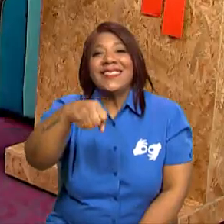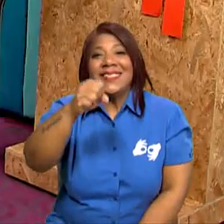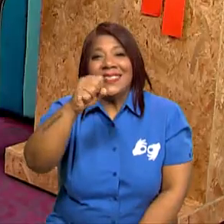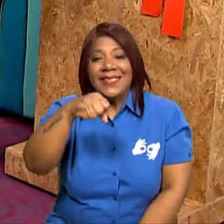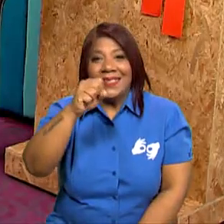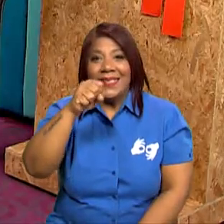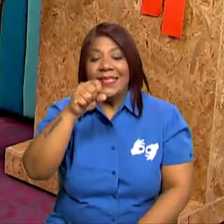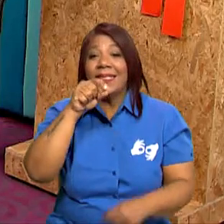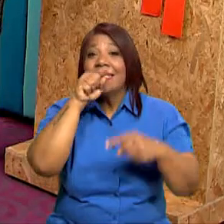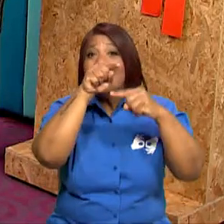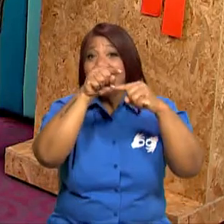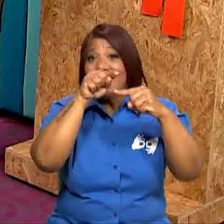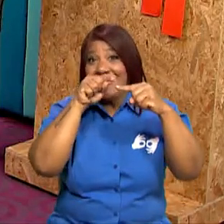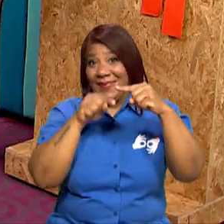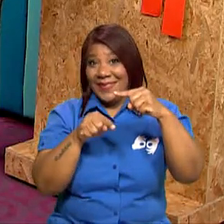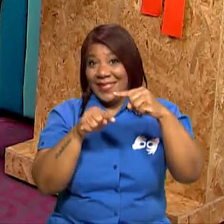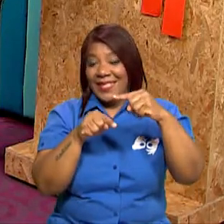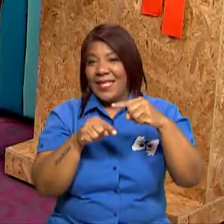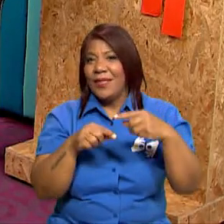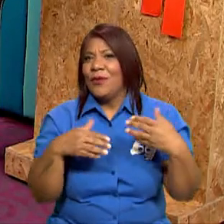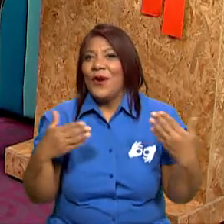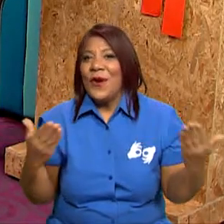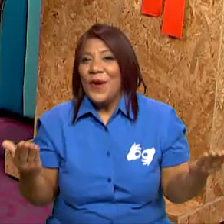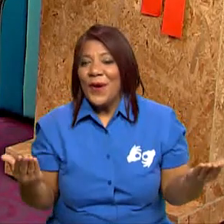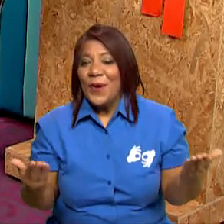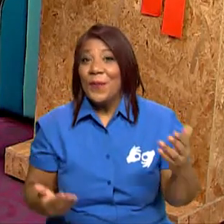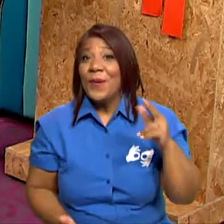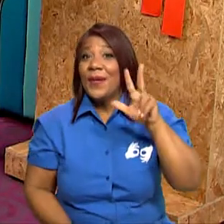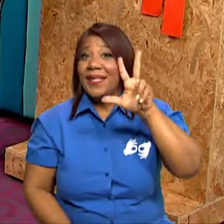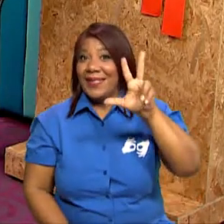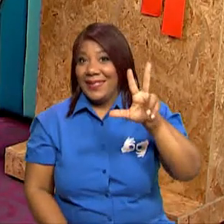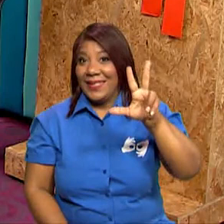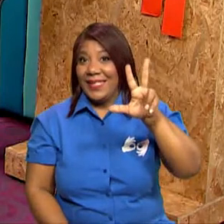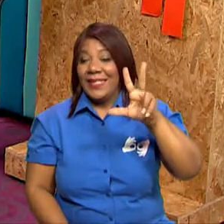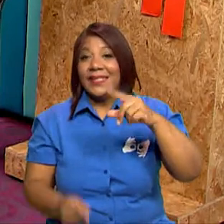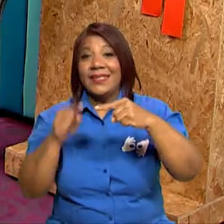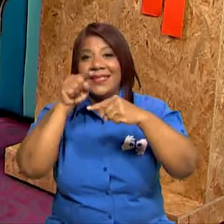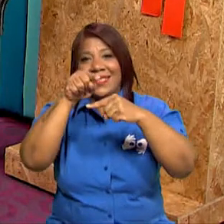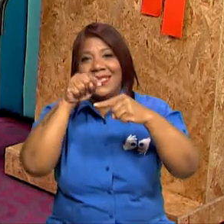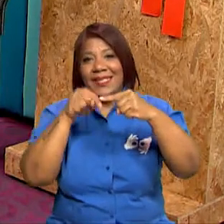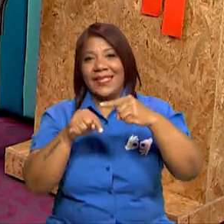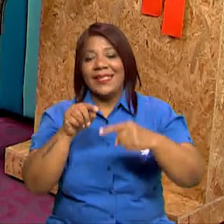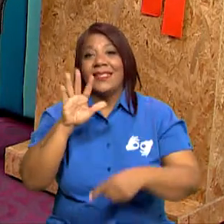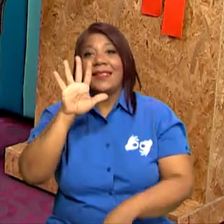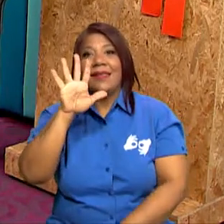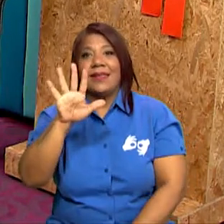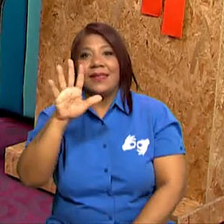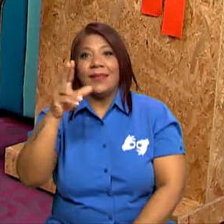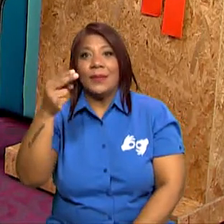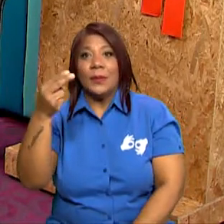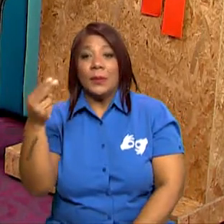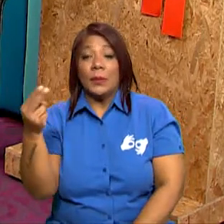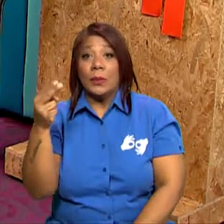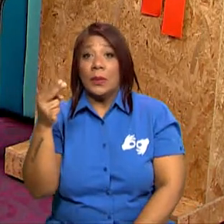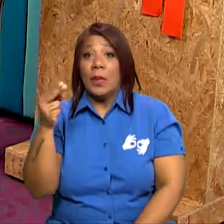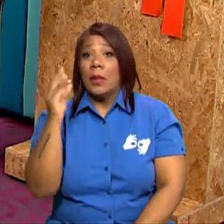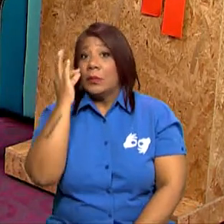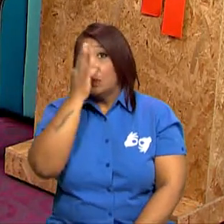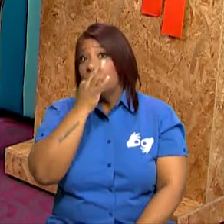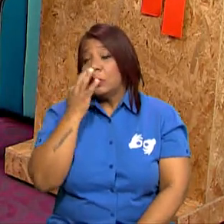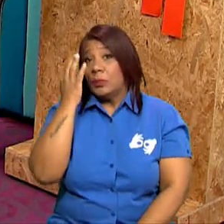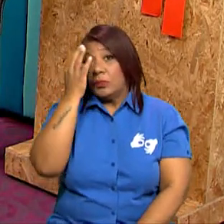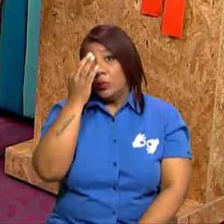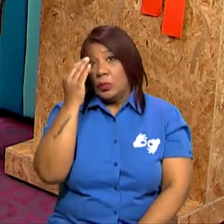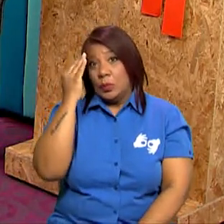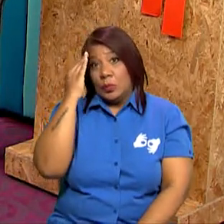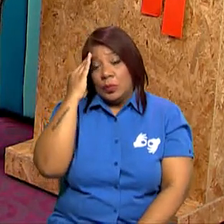lo menos 3/5. Así es. Uh-huh. ¿Y tú sabes dividir 3/5? Bueno, yo no falté a esa clase. Yo me